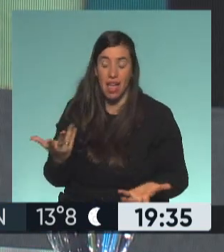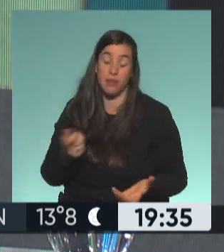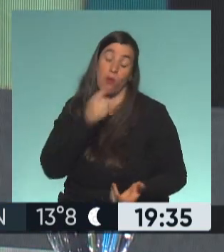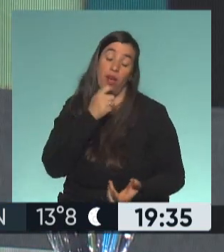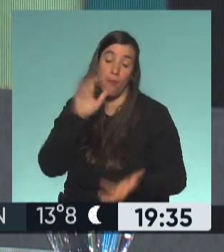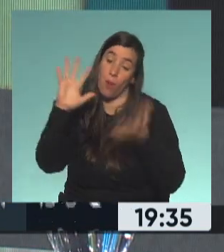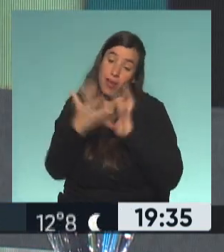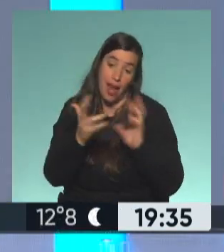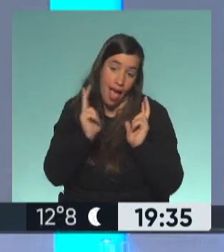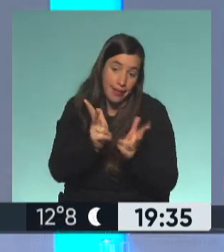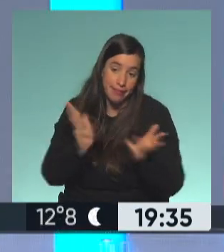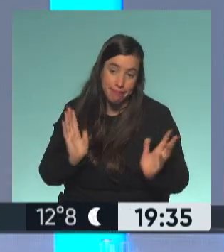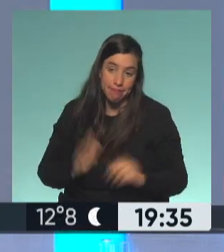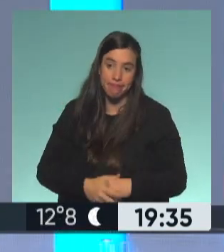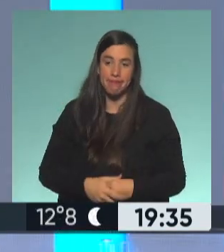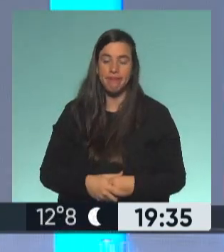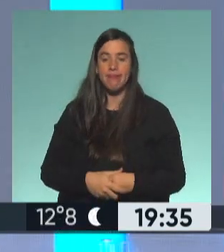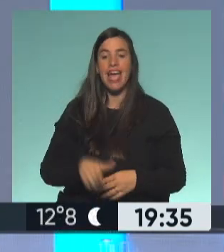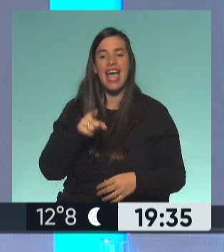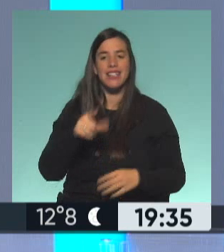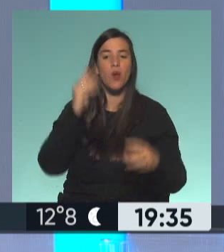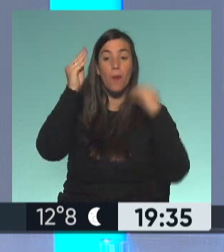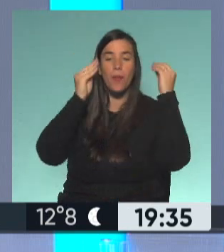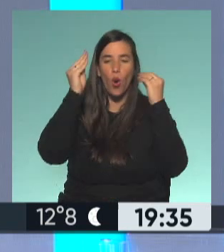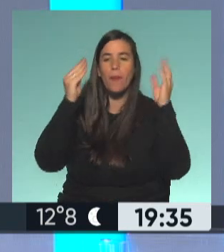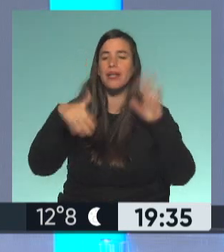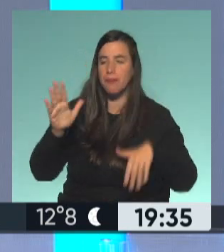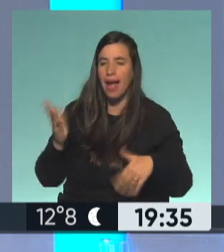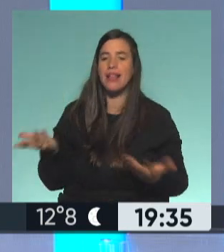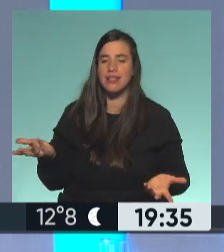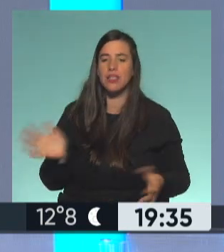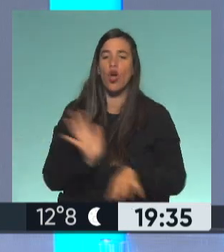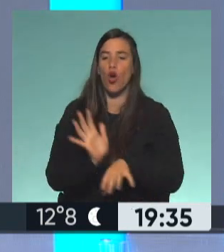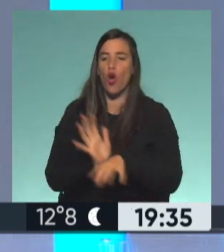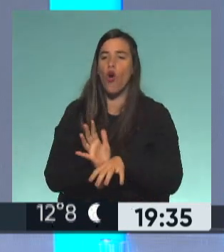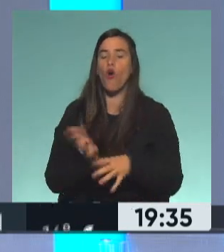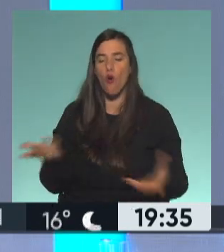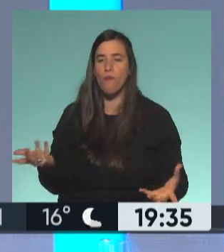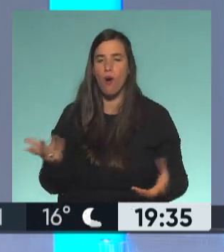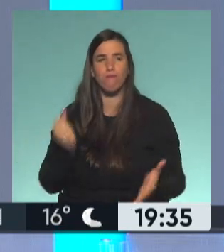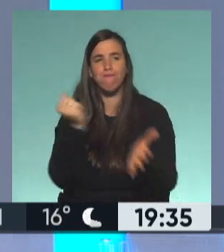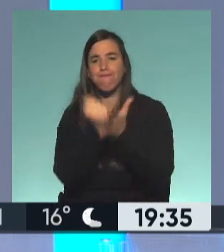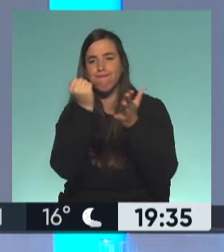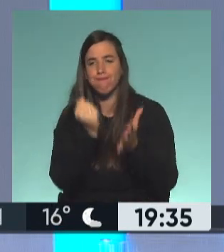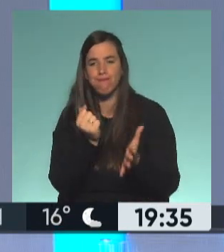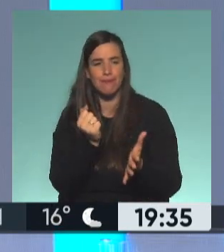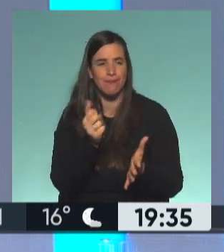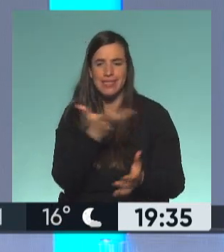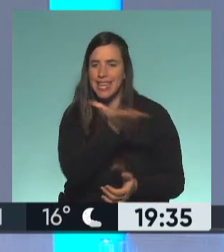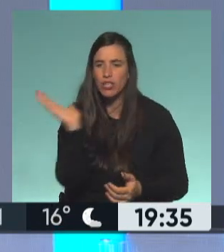como figura, ¿no? Bueno, es una de las características más preocupantes, esta capacidad de estigmatización de distintos sectores de población